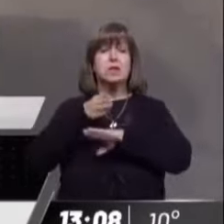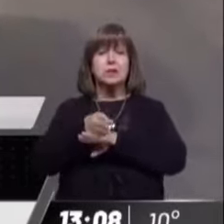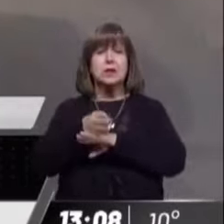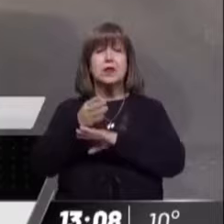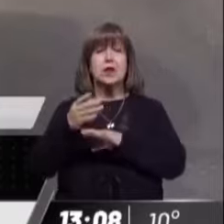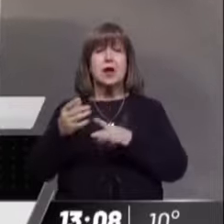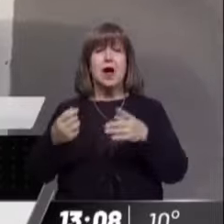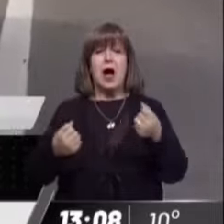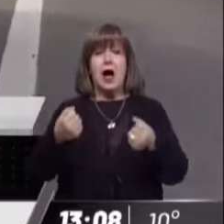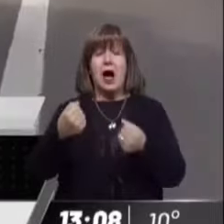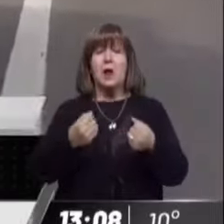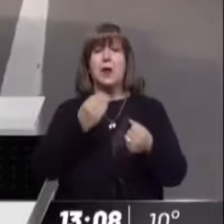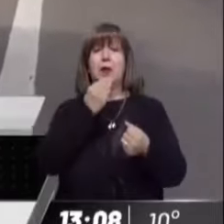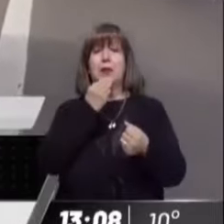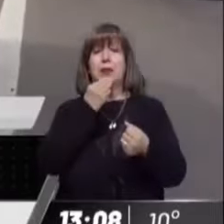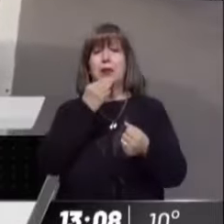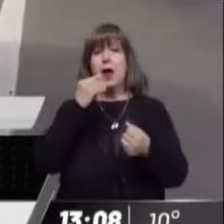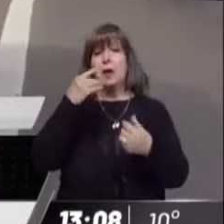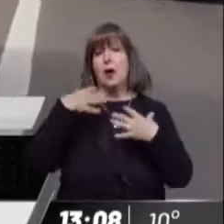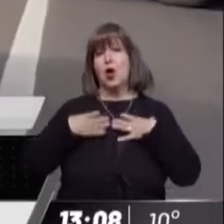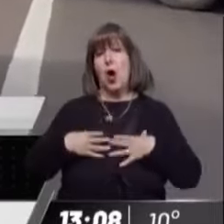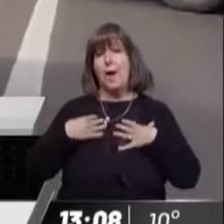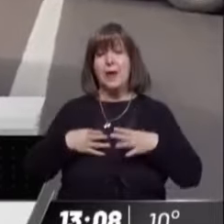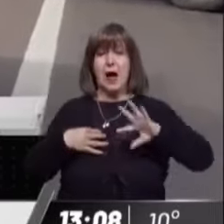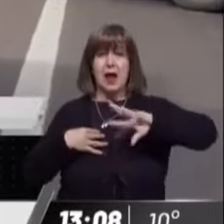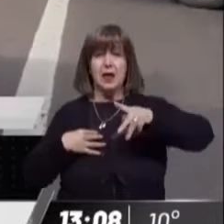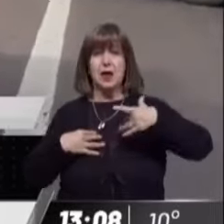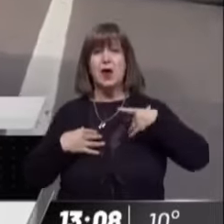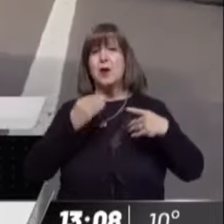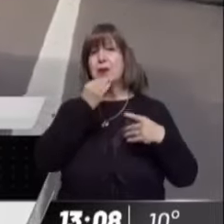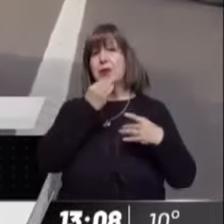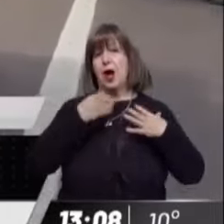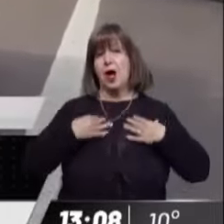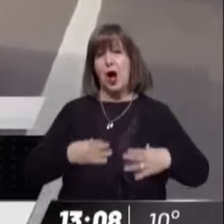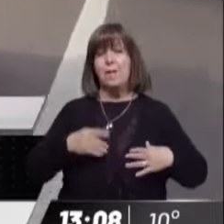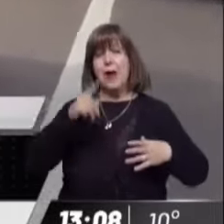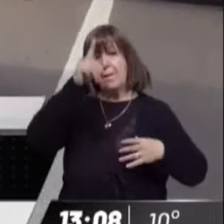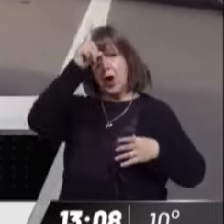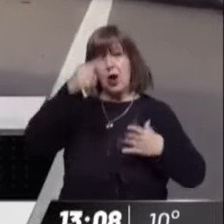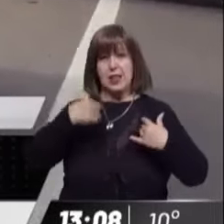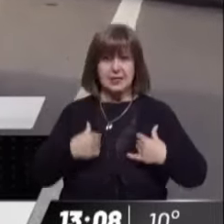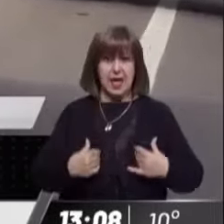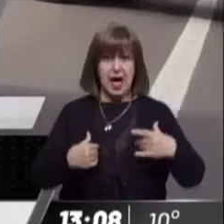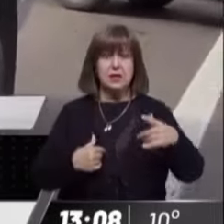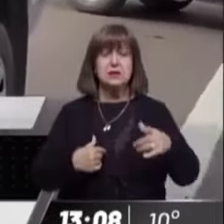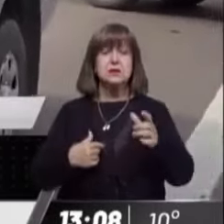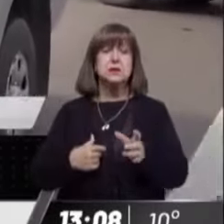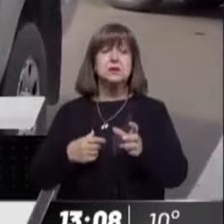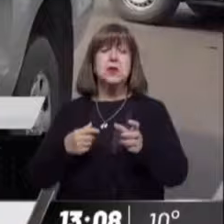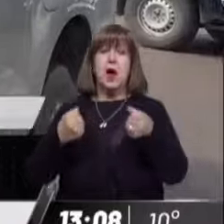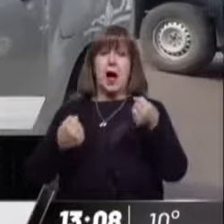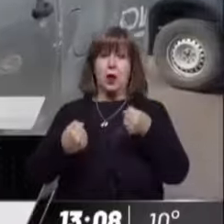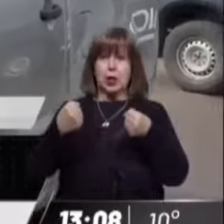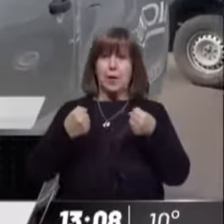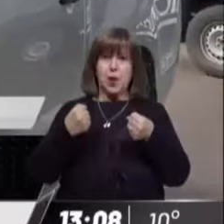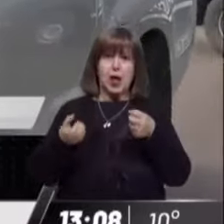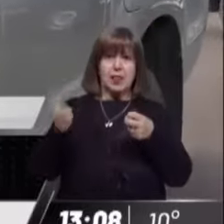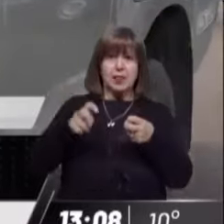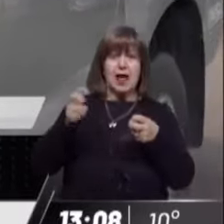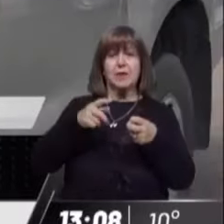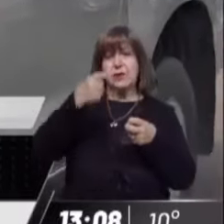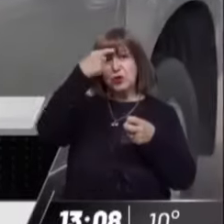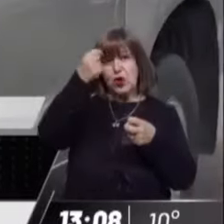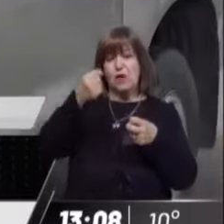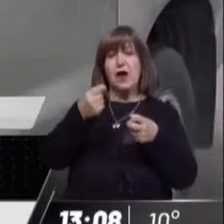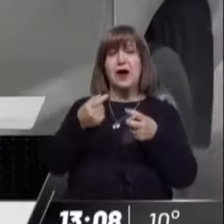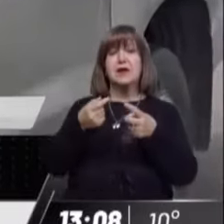sustrajeron su camioneta haciéndose pasar por policías y la trajeron hasta este lugar. Primero a ellos los abandonaron muy cerca de aquí, en la calle